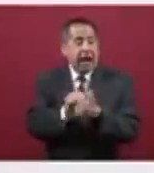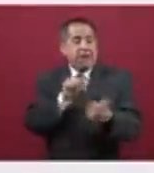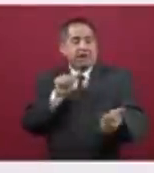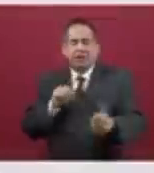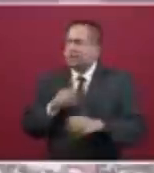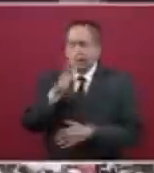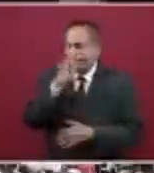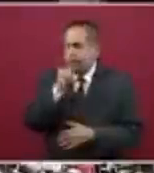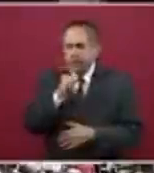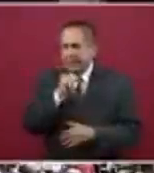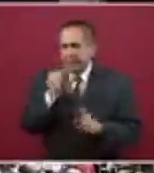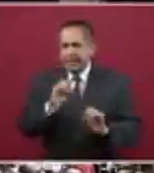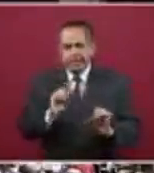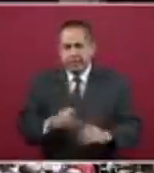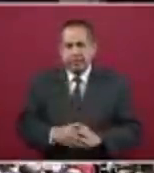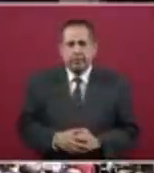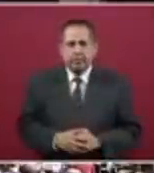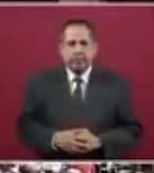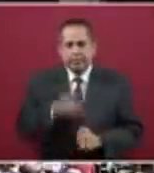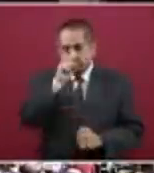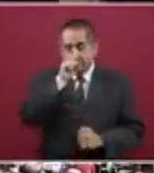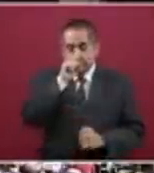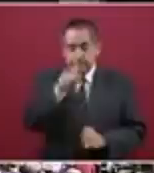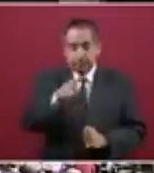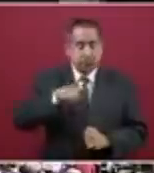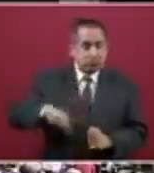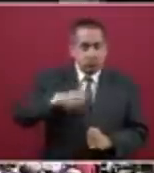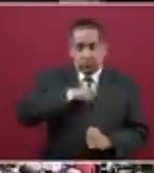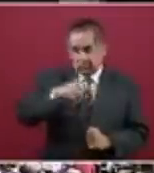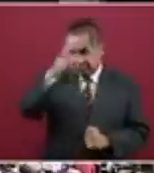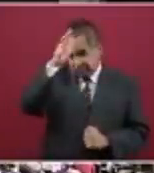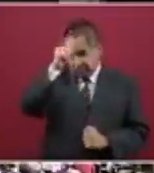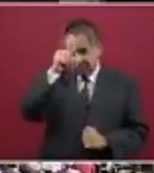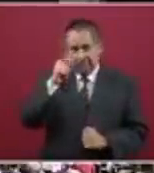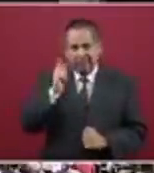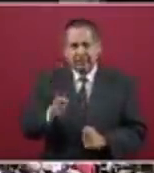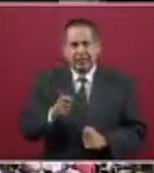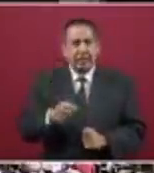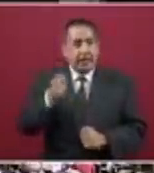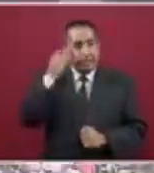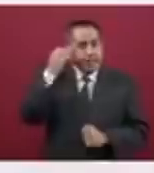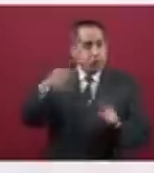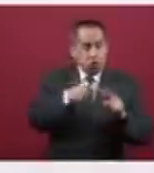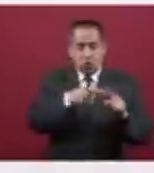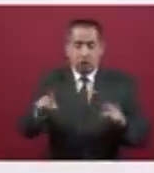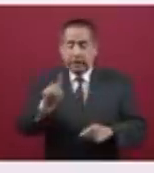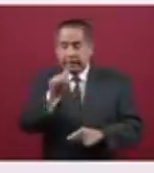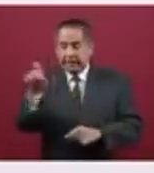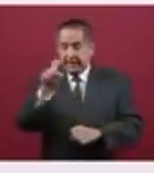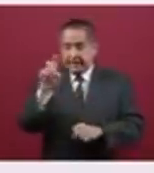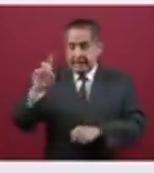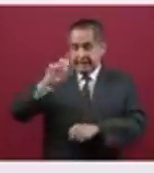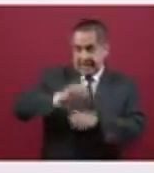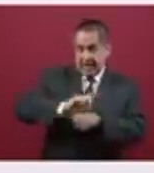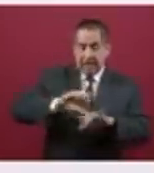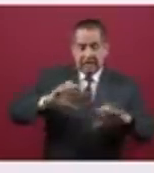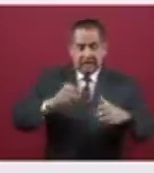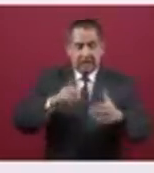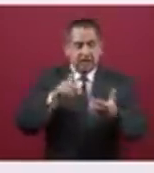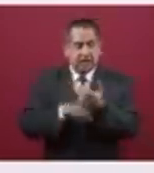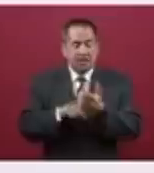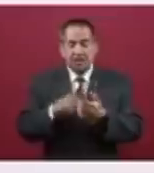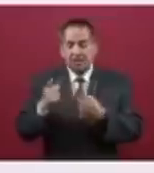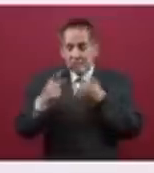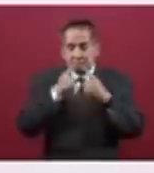También hemos confirmado en este periodo de 100 días que si se acaba con